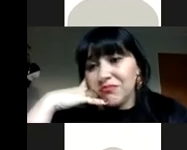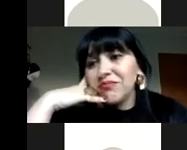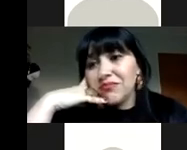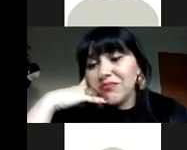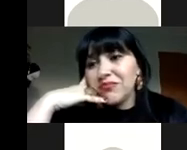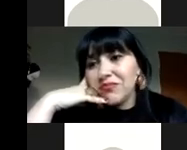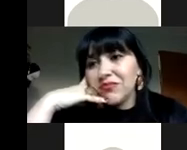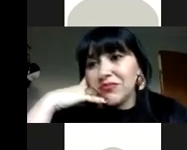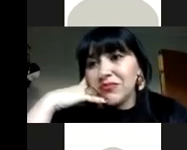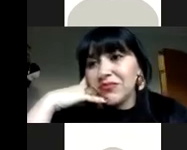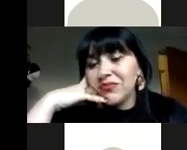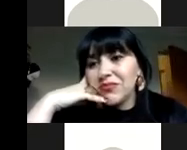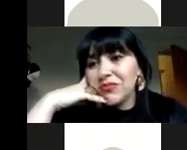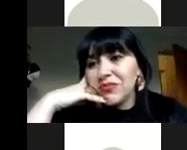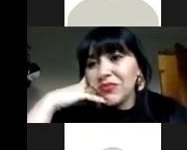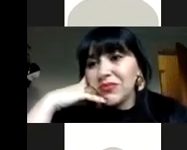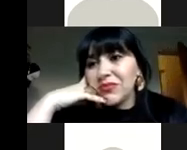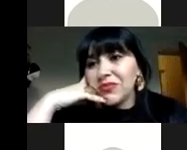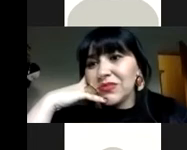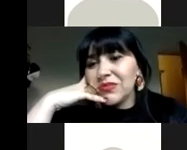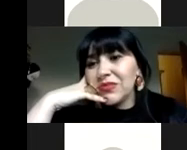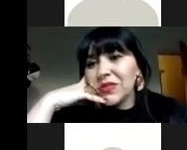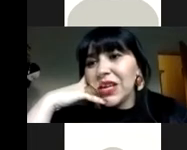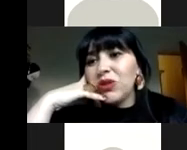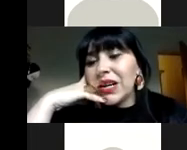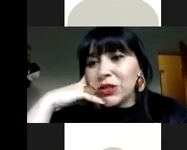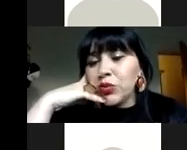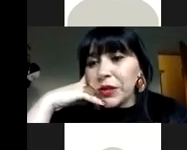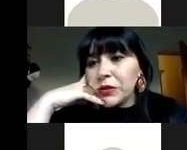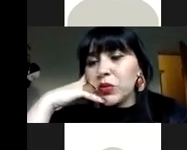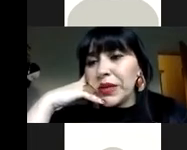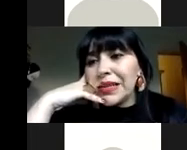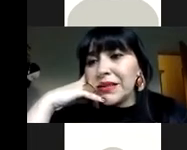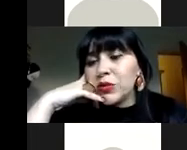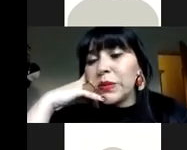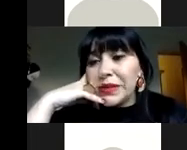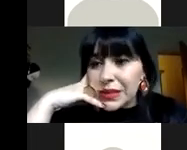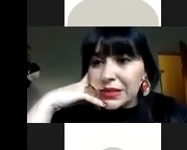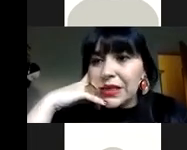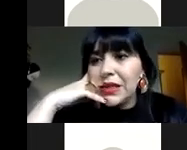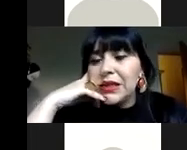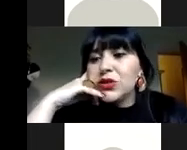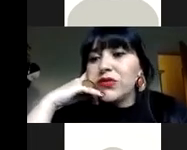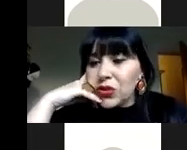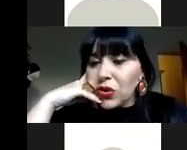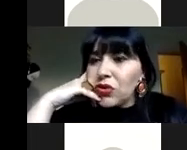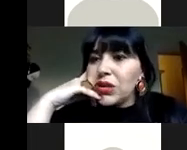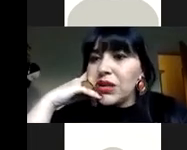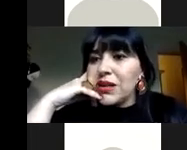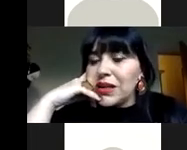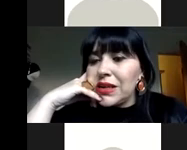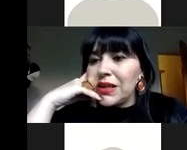hemos trabajado con ella también, ¿ya? Es una realidad súper, súper, súper presente, sobre